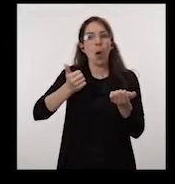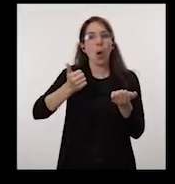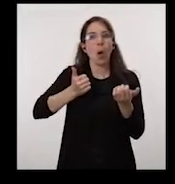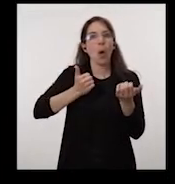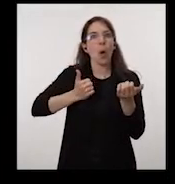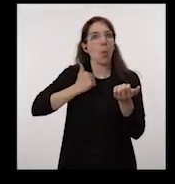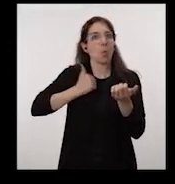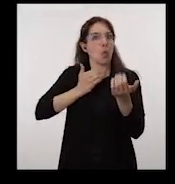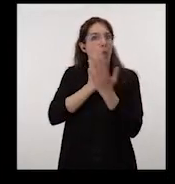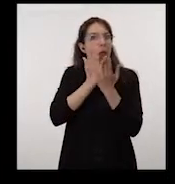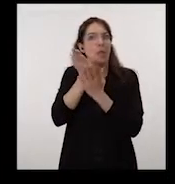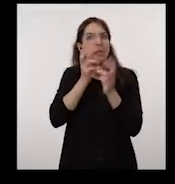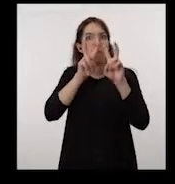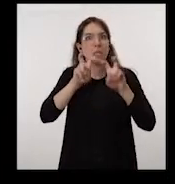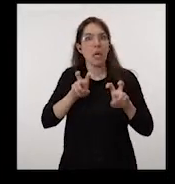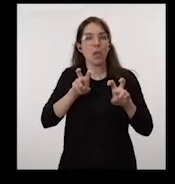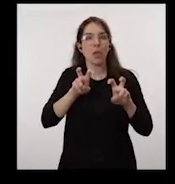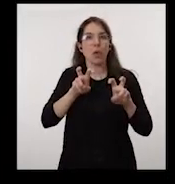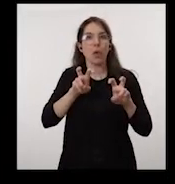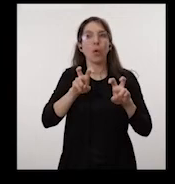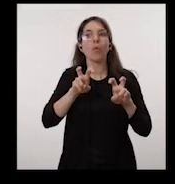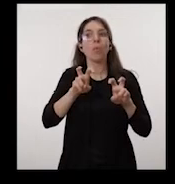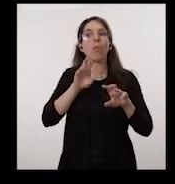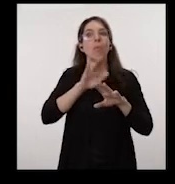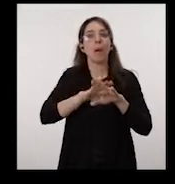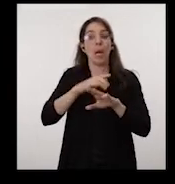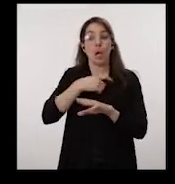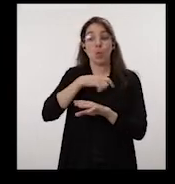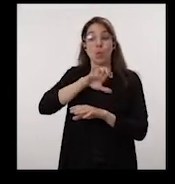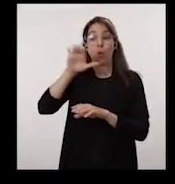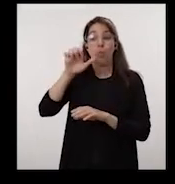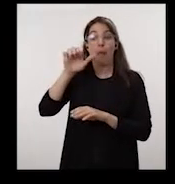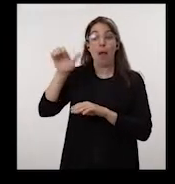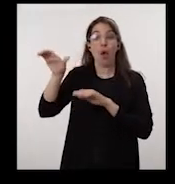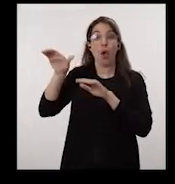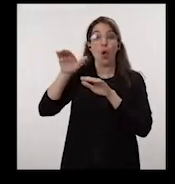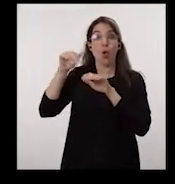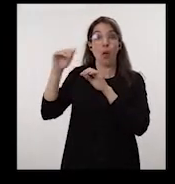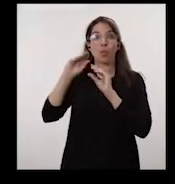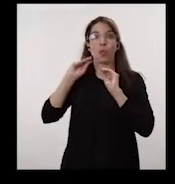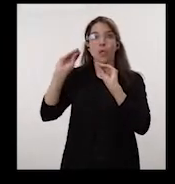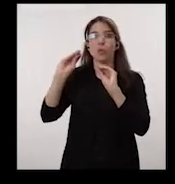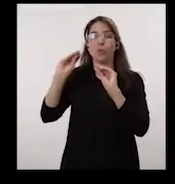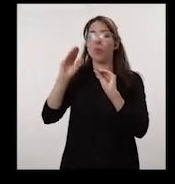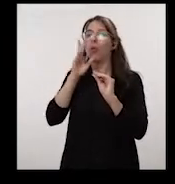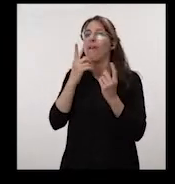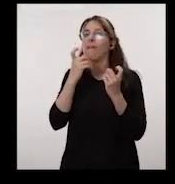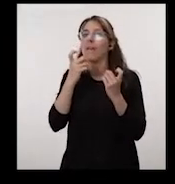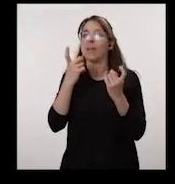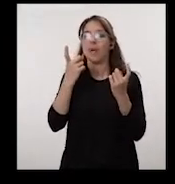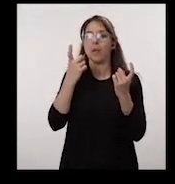competitivas a nivel de las convocatorias de la comisión europea que requieren una escala y una